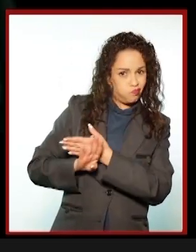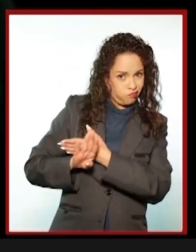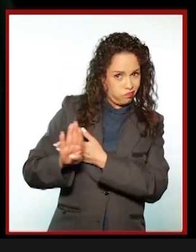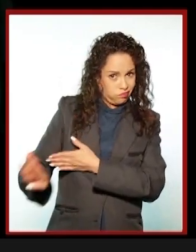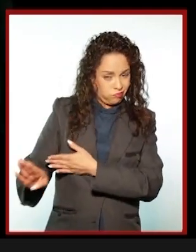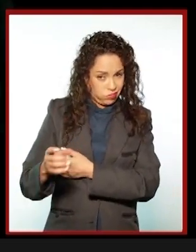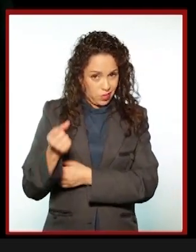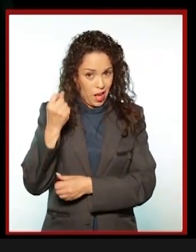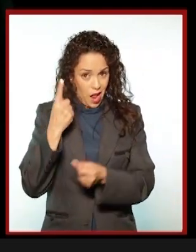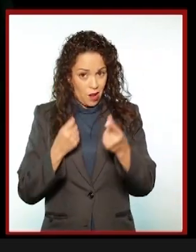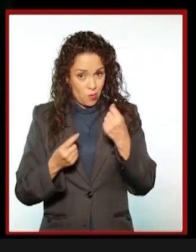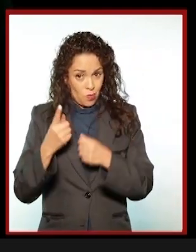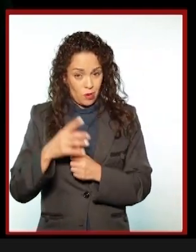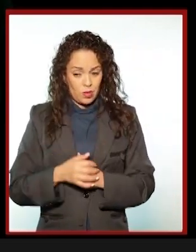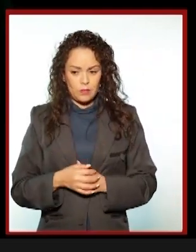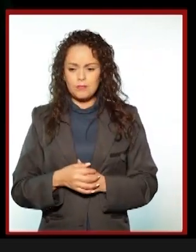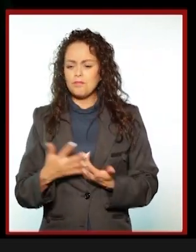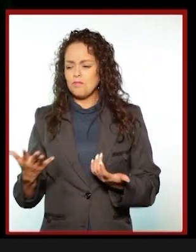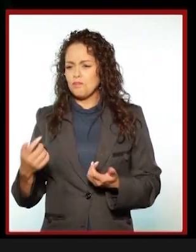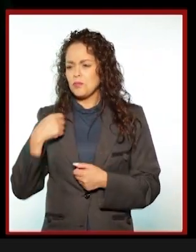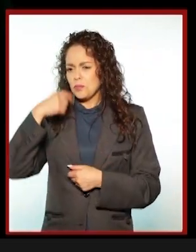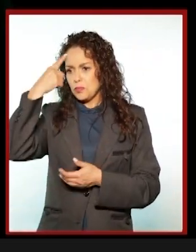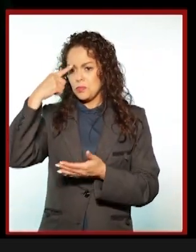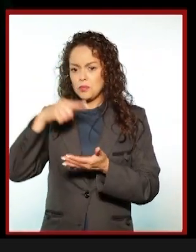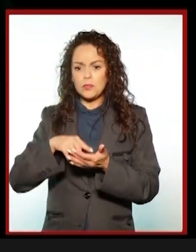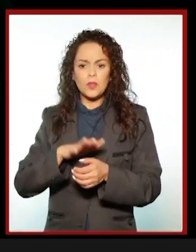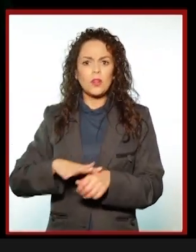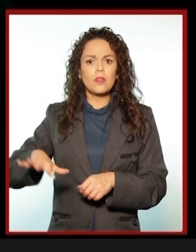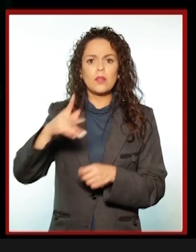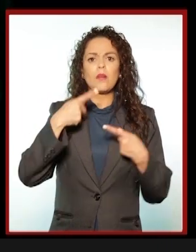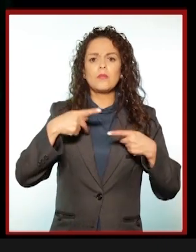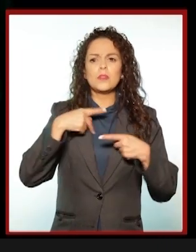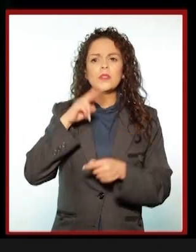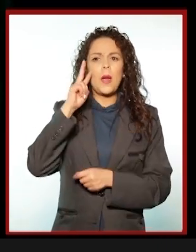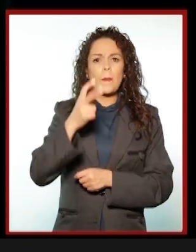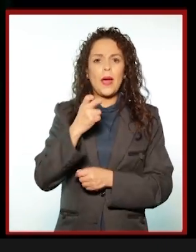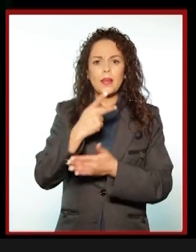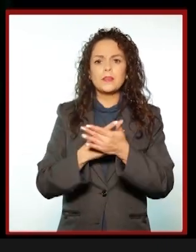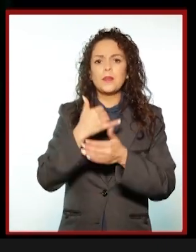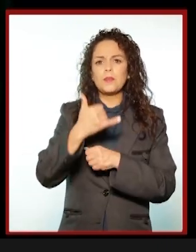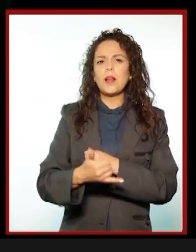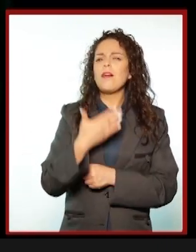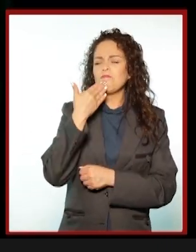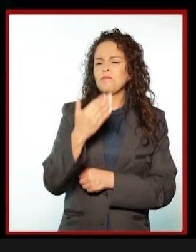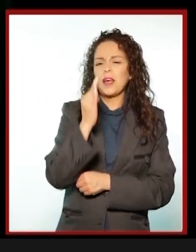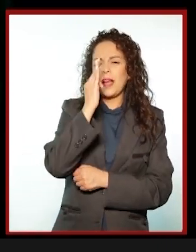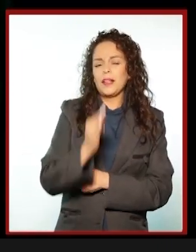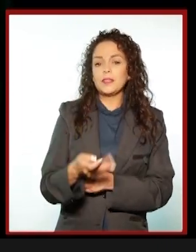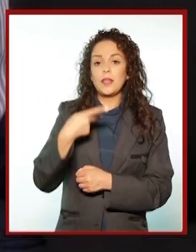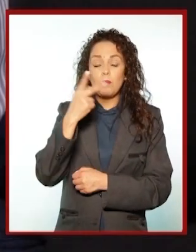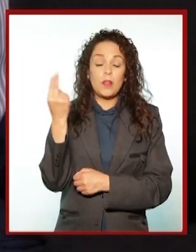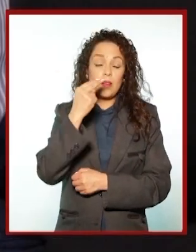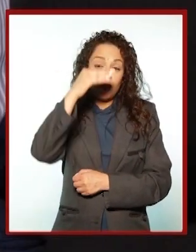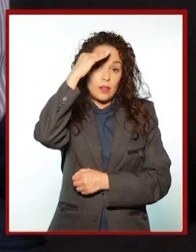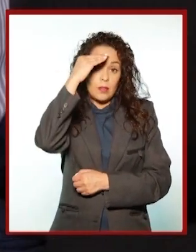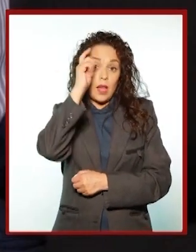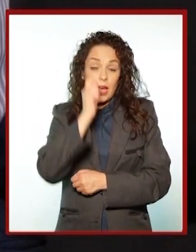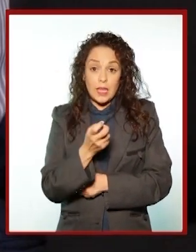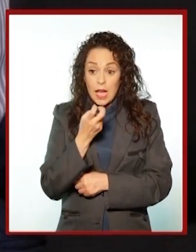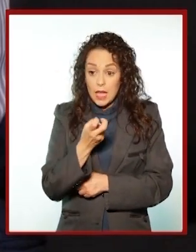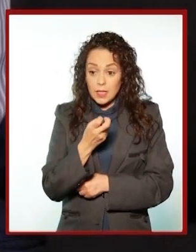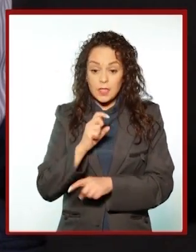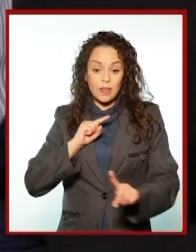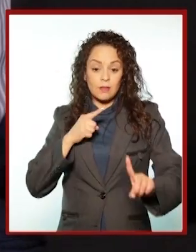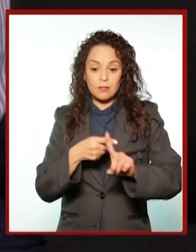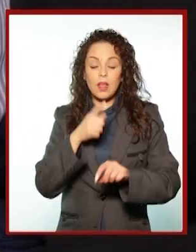existido como buen recibimiento del proyecto. Pero bueno, al mismo tiempo hay que pensar que el proyecto pues